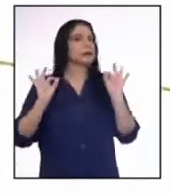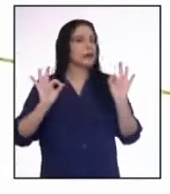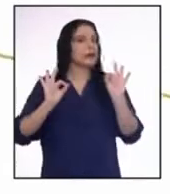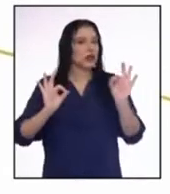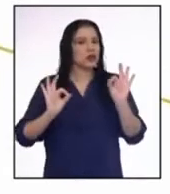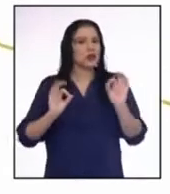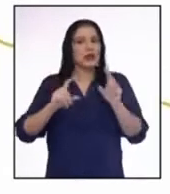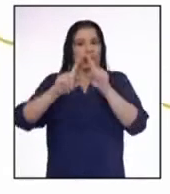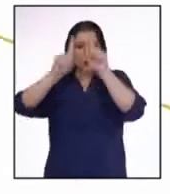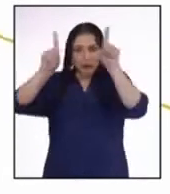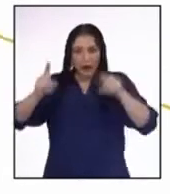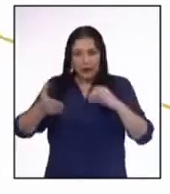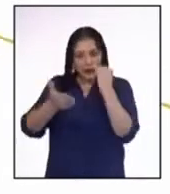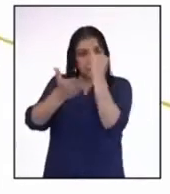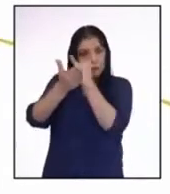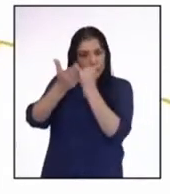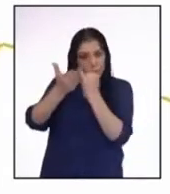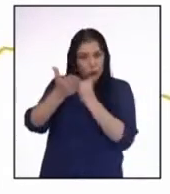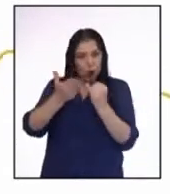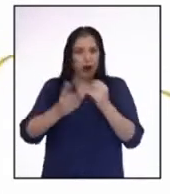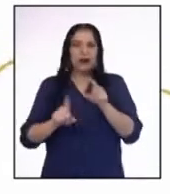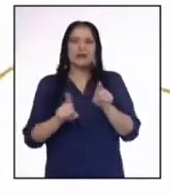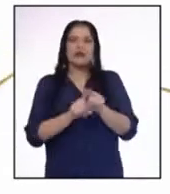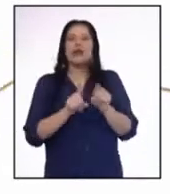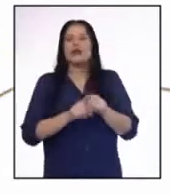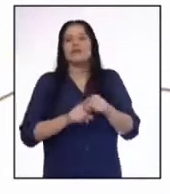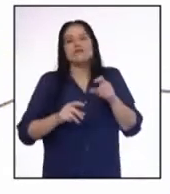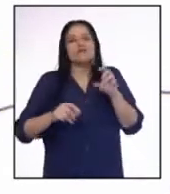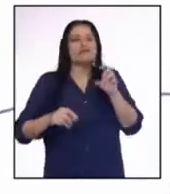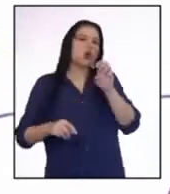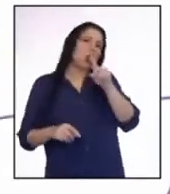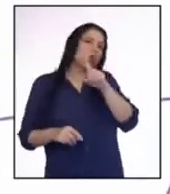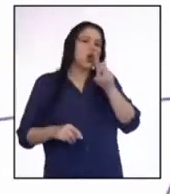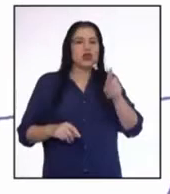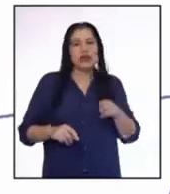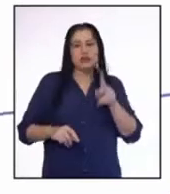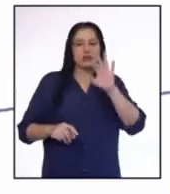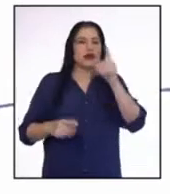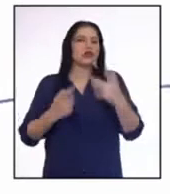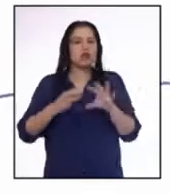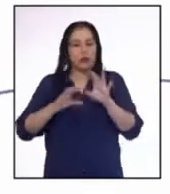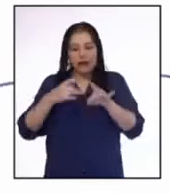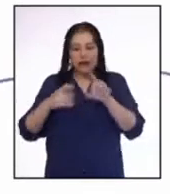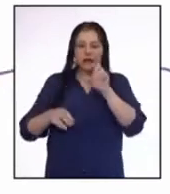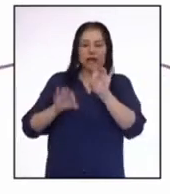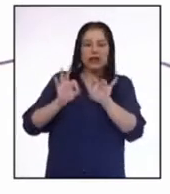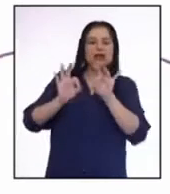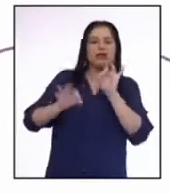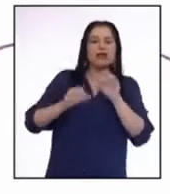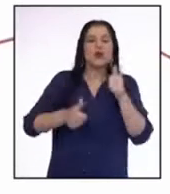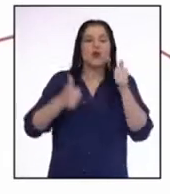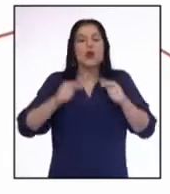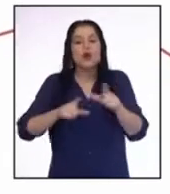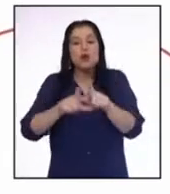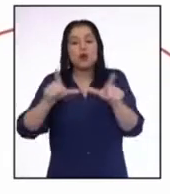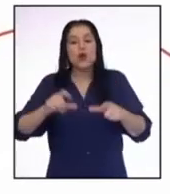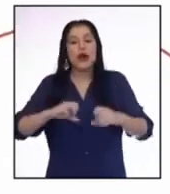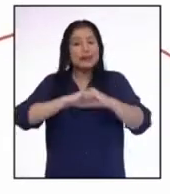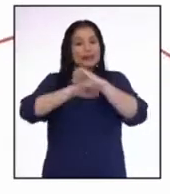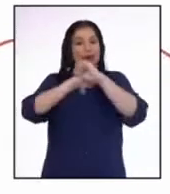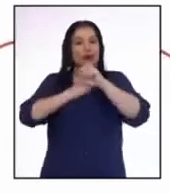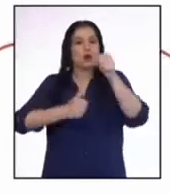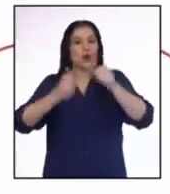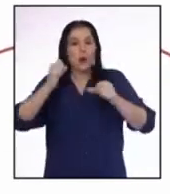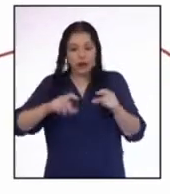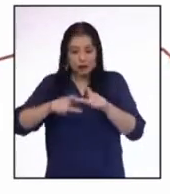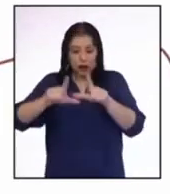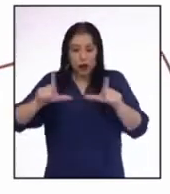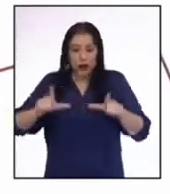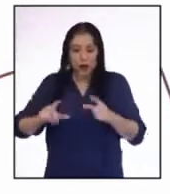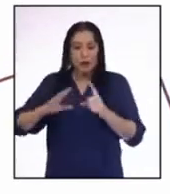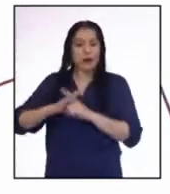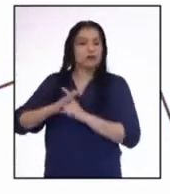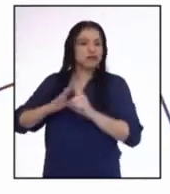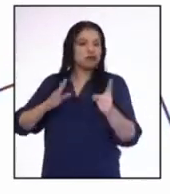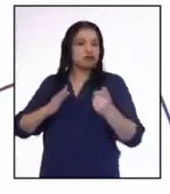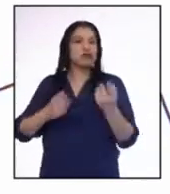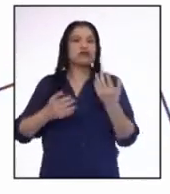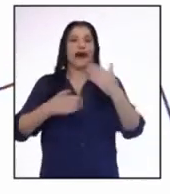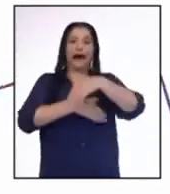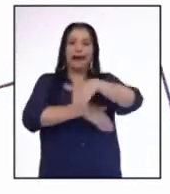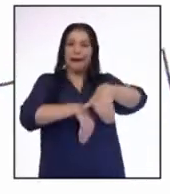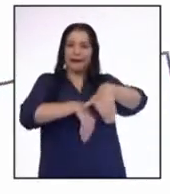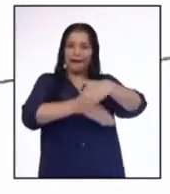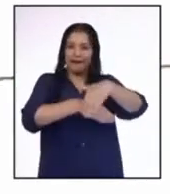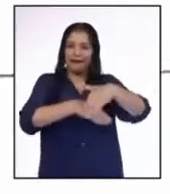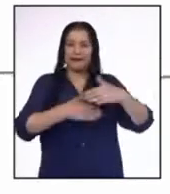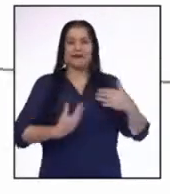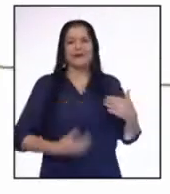Dibuja un plano de tu casa a una escala conveniente, de modo que se identifiquen ahí las zonas seguras y las rutas de evacuación hacia la vía pública.